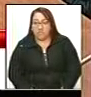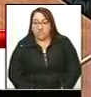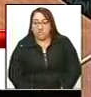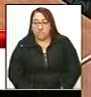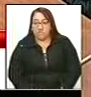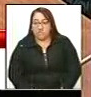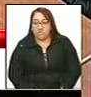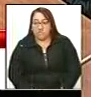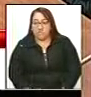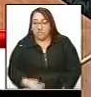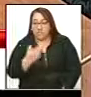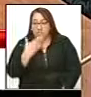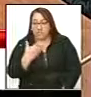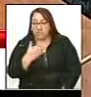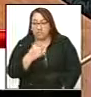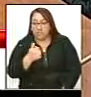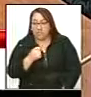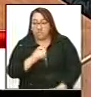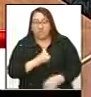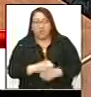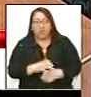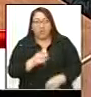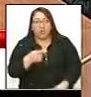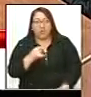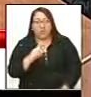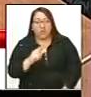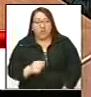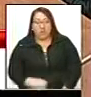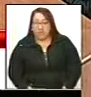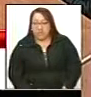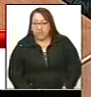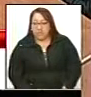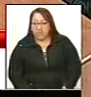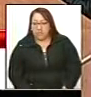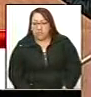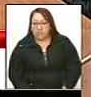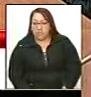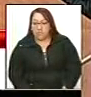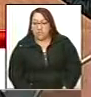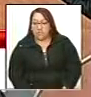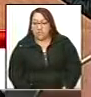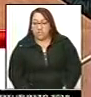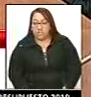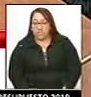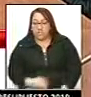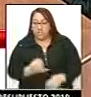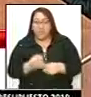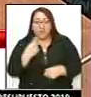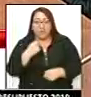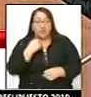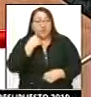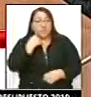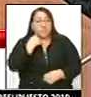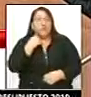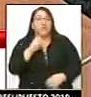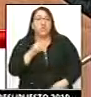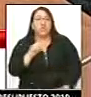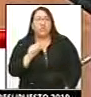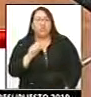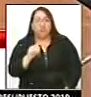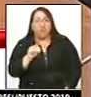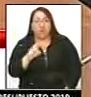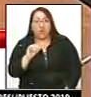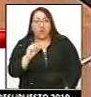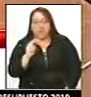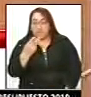Muchísimas gracias a la doctora Gutiérrez, y finalmente tenemos al señor Luis Morales Sandoval, quien